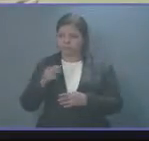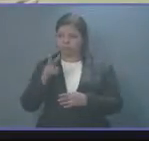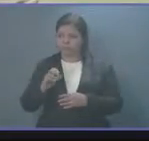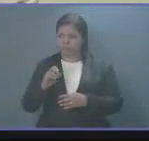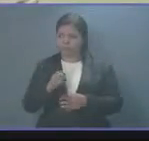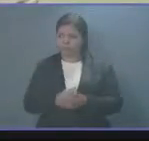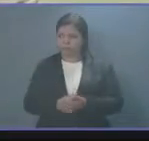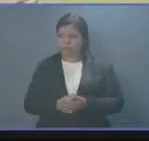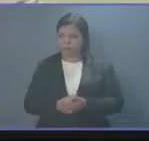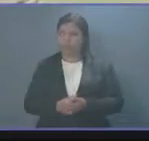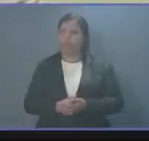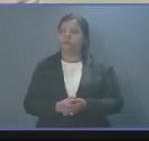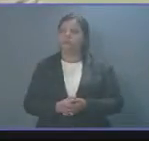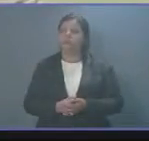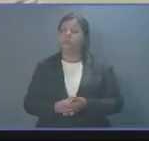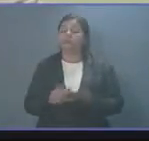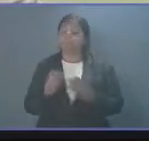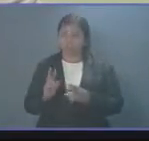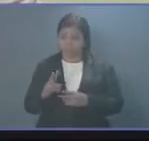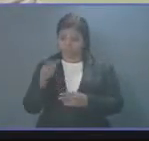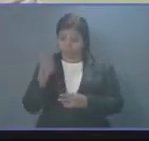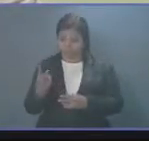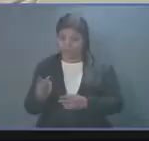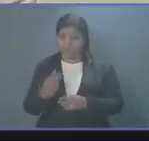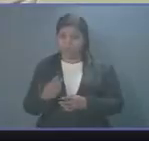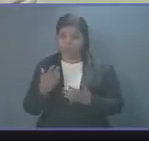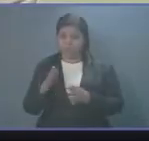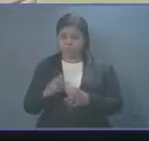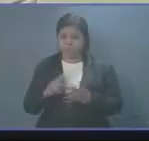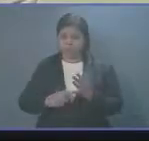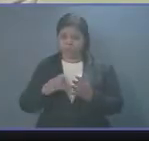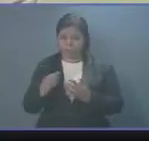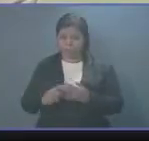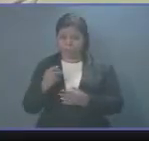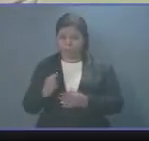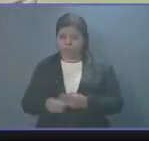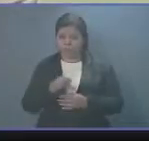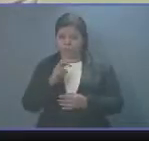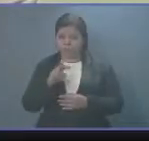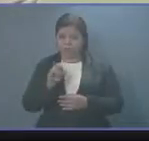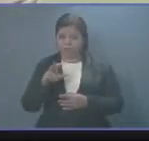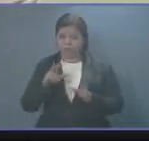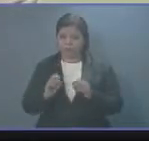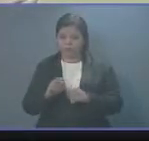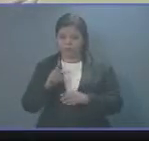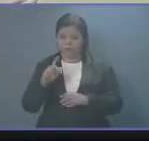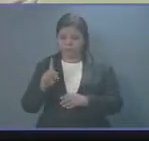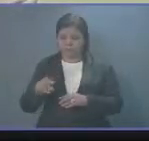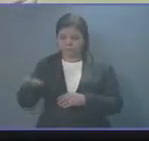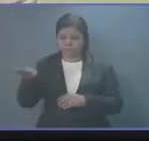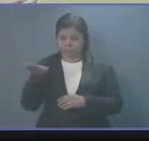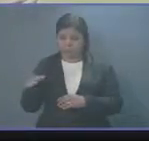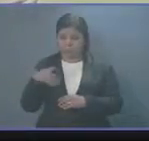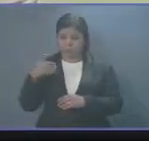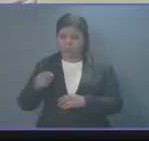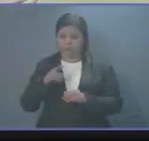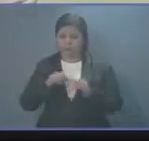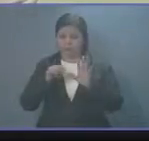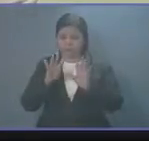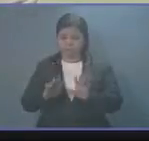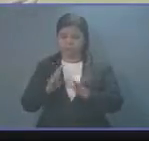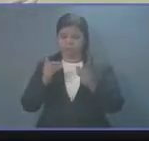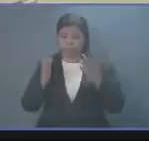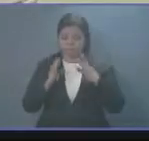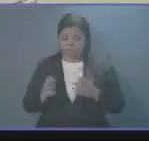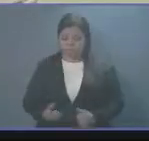16 de enero de 1992. Segundo, que mediante decreto legislativo número 280 de fecha 21 de marzo de 2019, publicado en el diario oficial